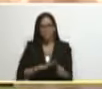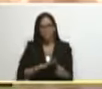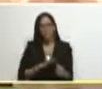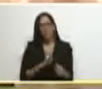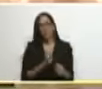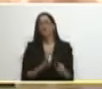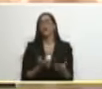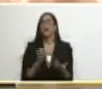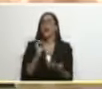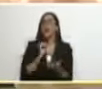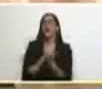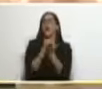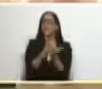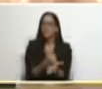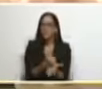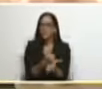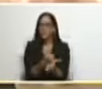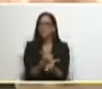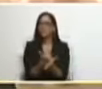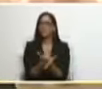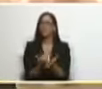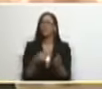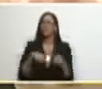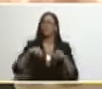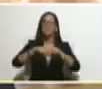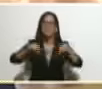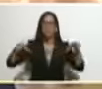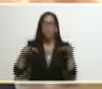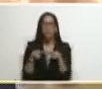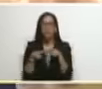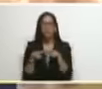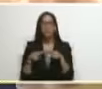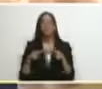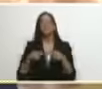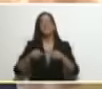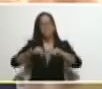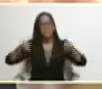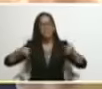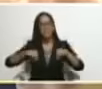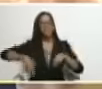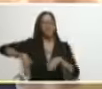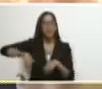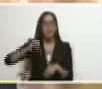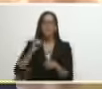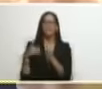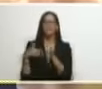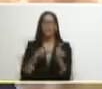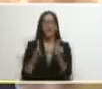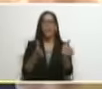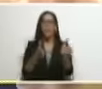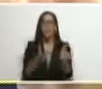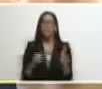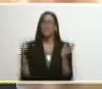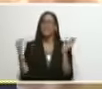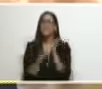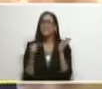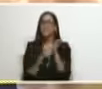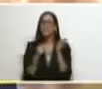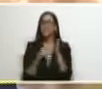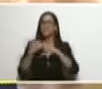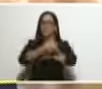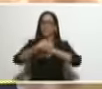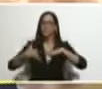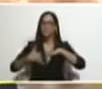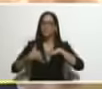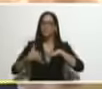o colaboren con la operación en territorio terrestre de la Guayana Esequiba o en las aguas pendientes por delimitar,